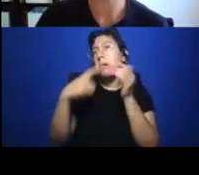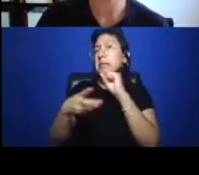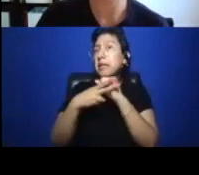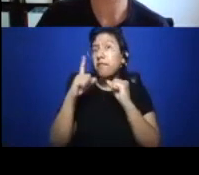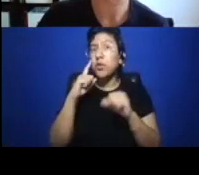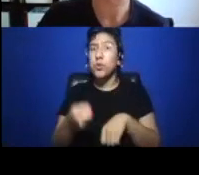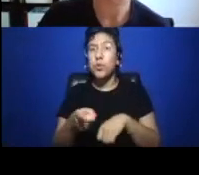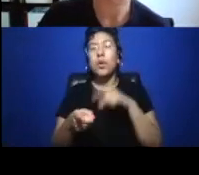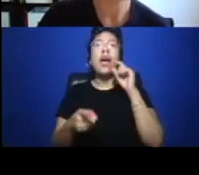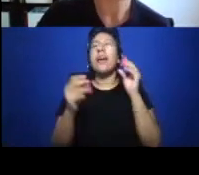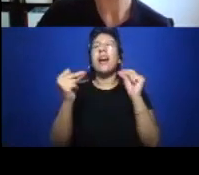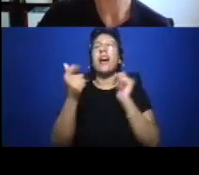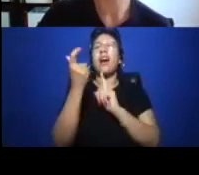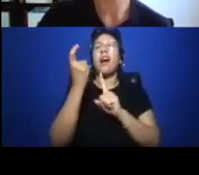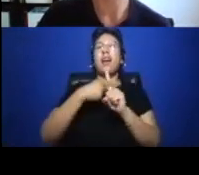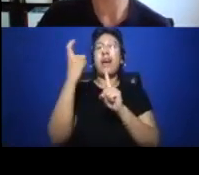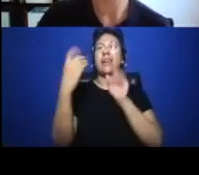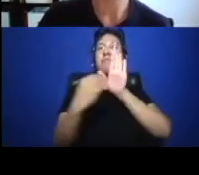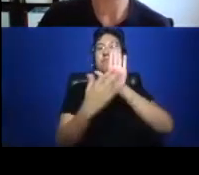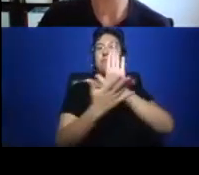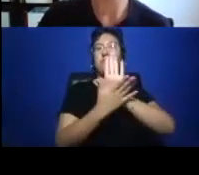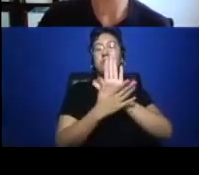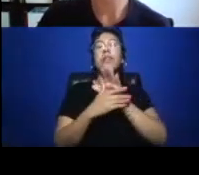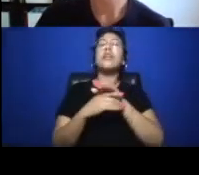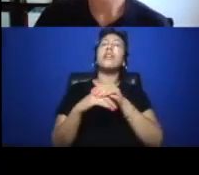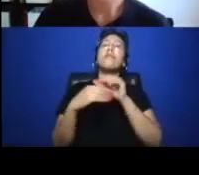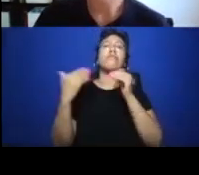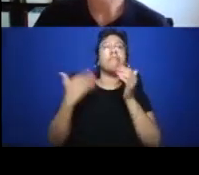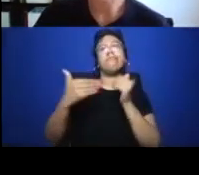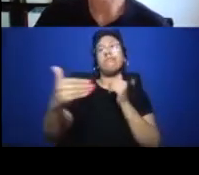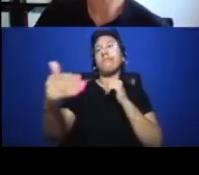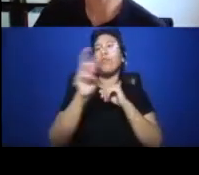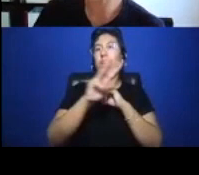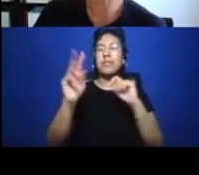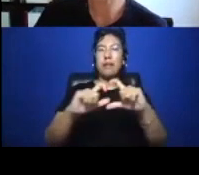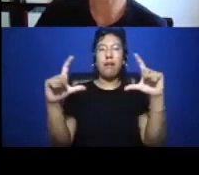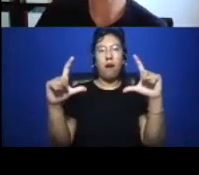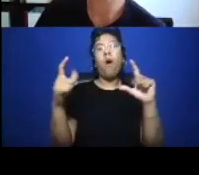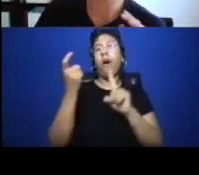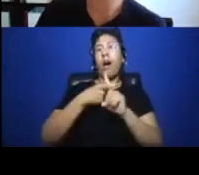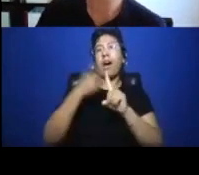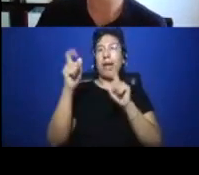navegadores también guardan contraseñas y las rellenan para nosotros cuando vamos a diferentes páginas. Y